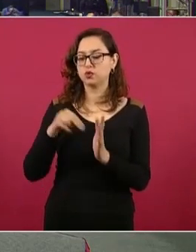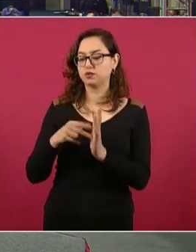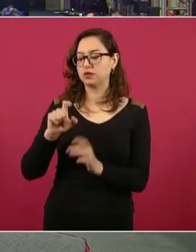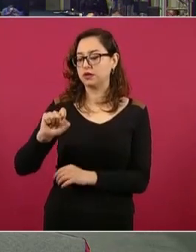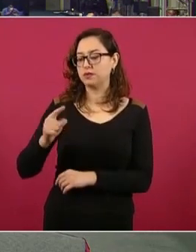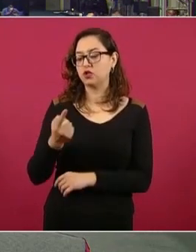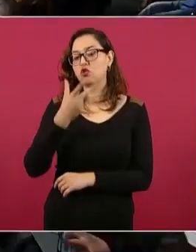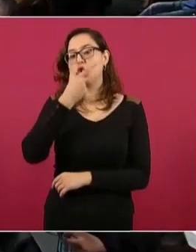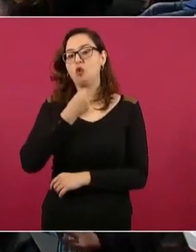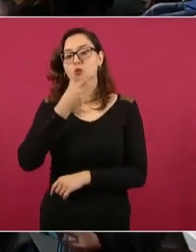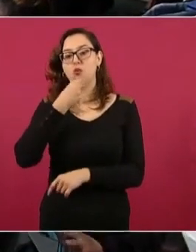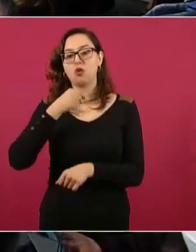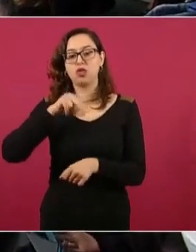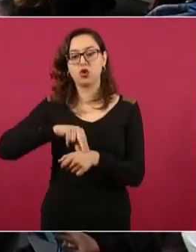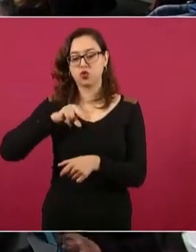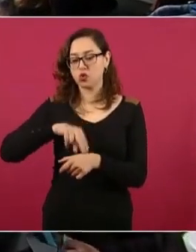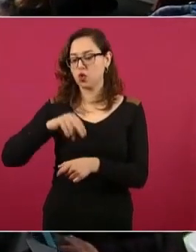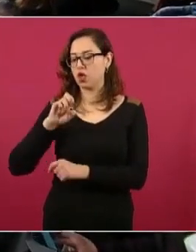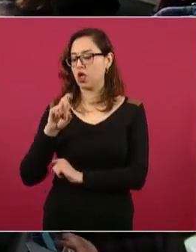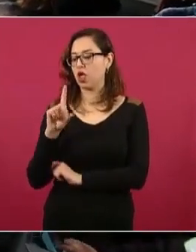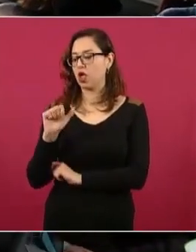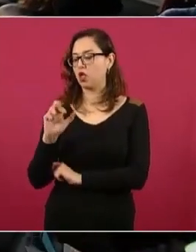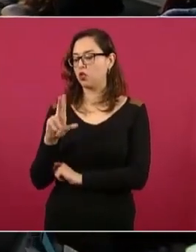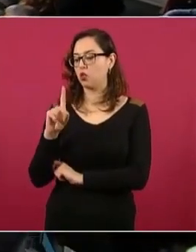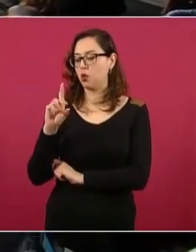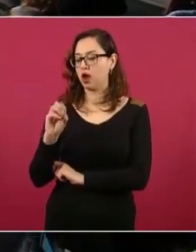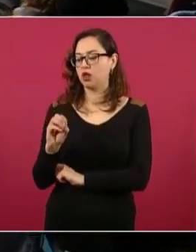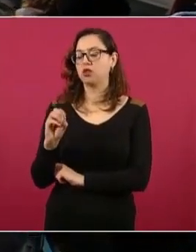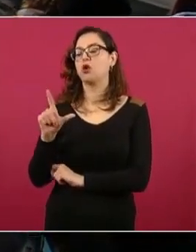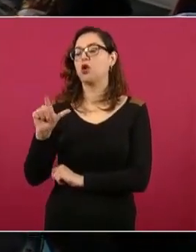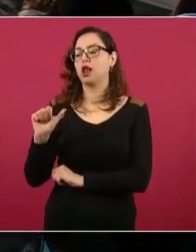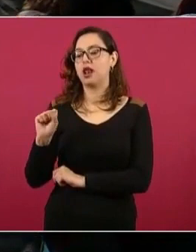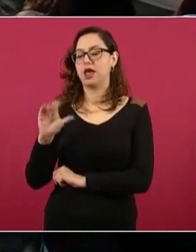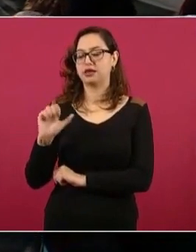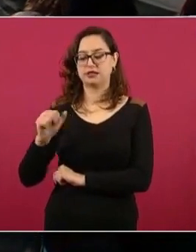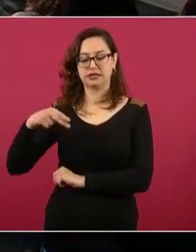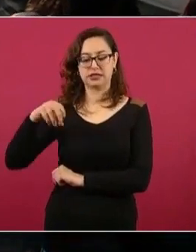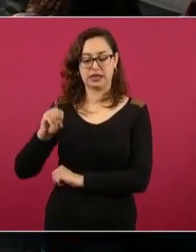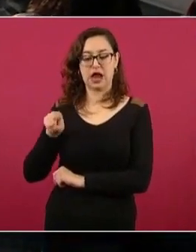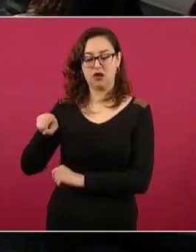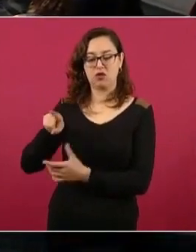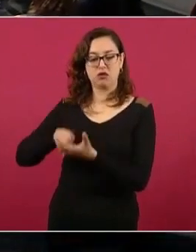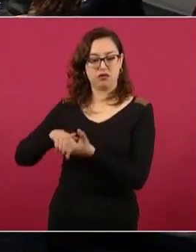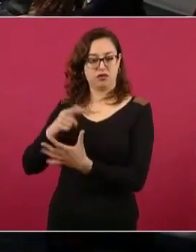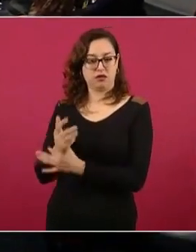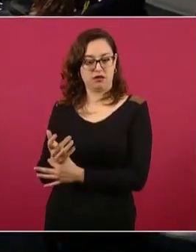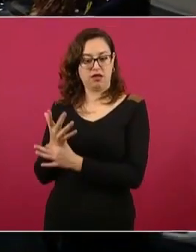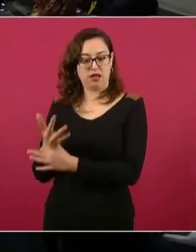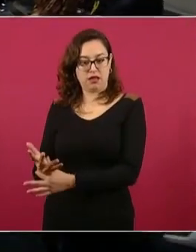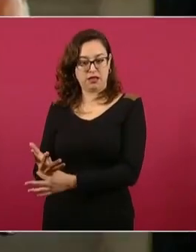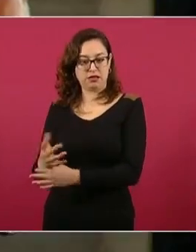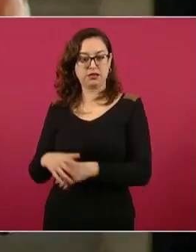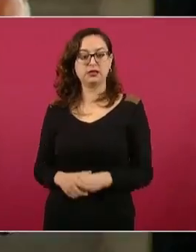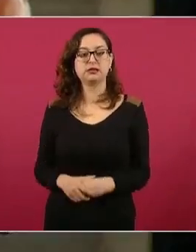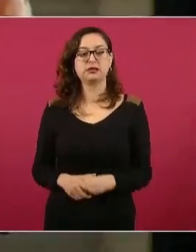Eduardo Lascano, el director general del Instituto Nacional de Salud Pública, hacía referencia a las